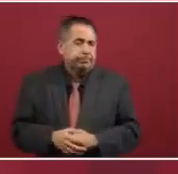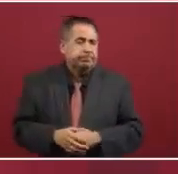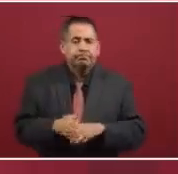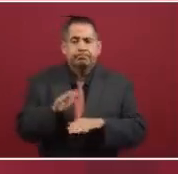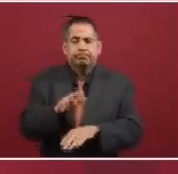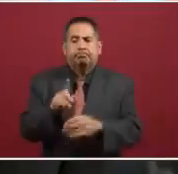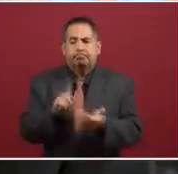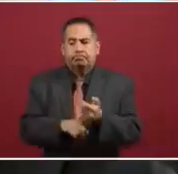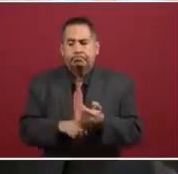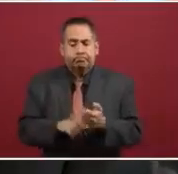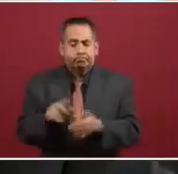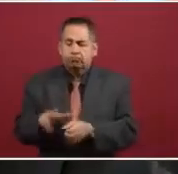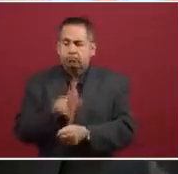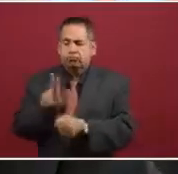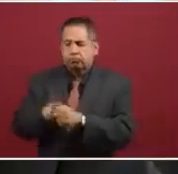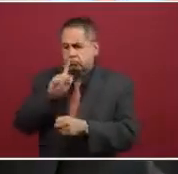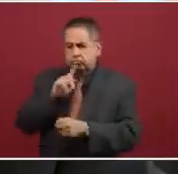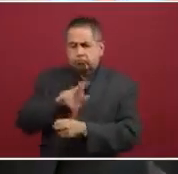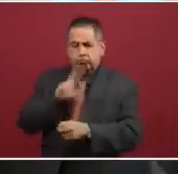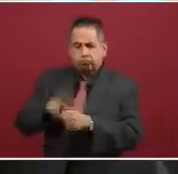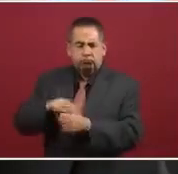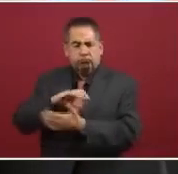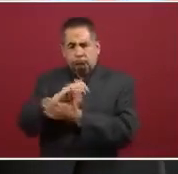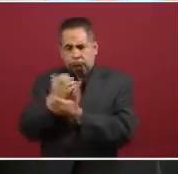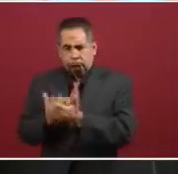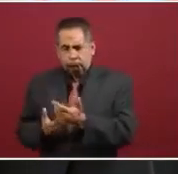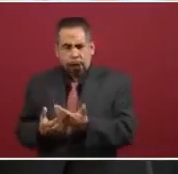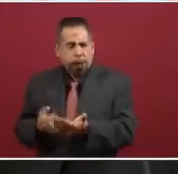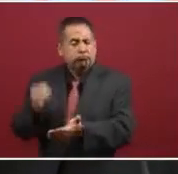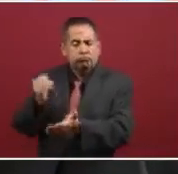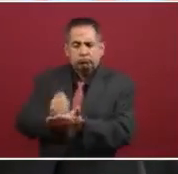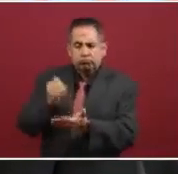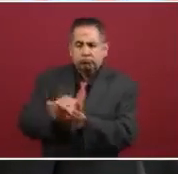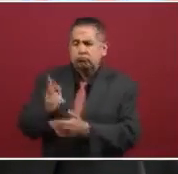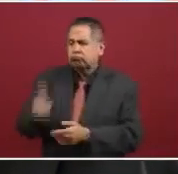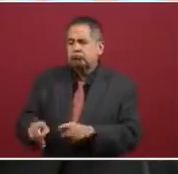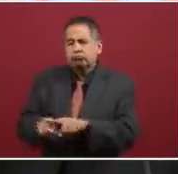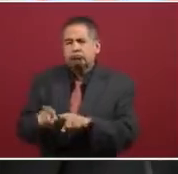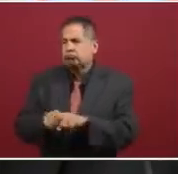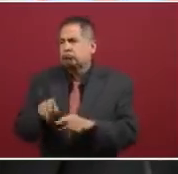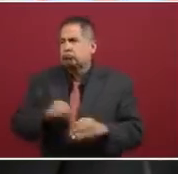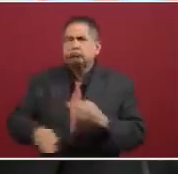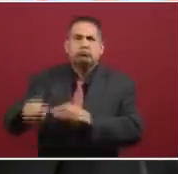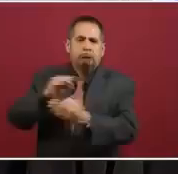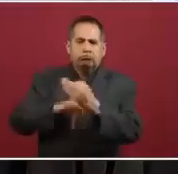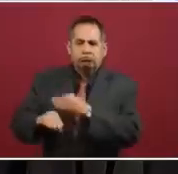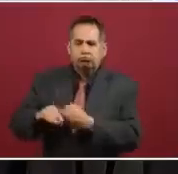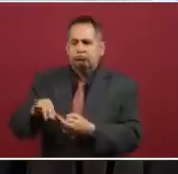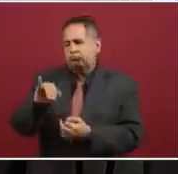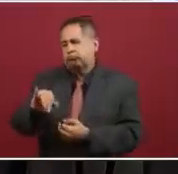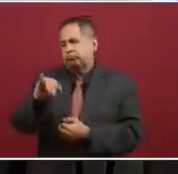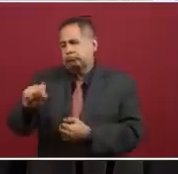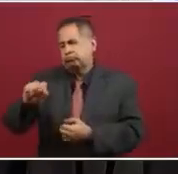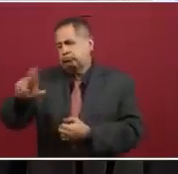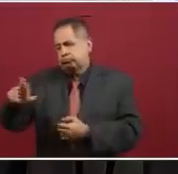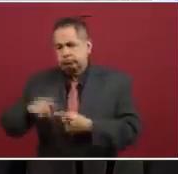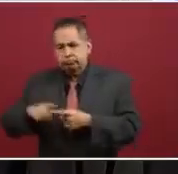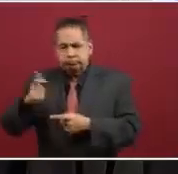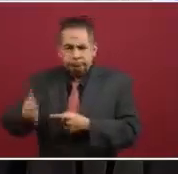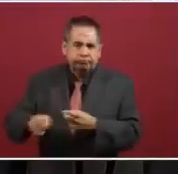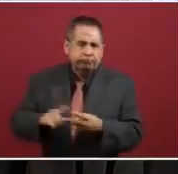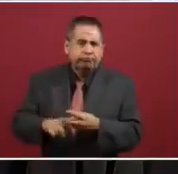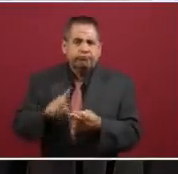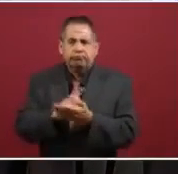de los contratos normales, pues es un sistema tributario muy similar como en el resto del mundo. Hay un impuesto sobre la renta, hay unos